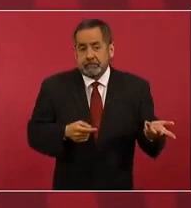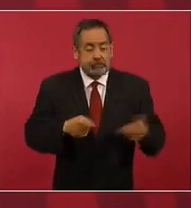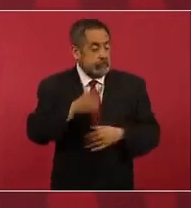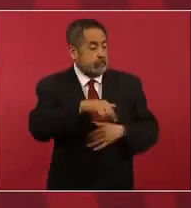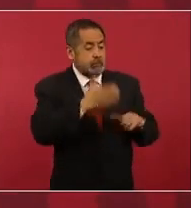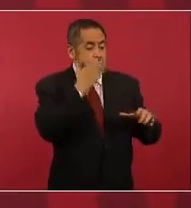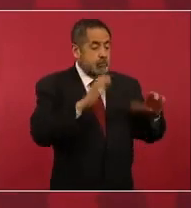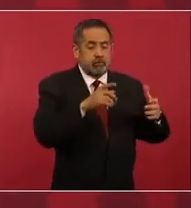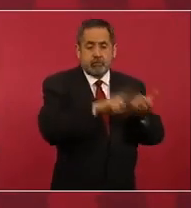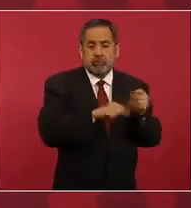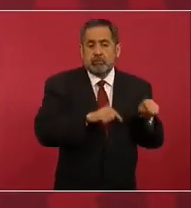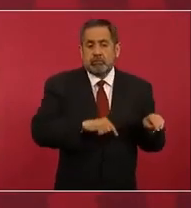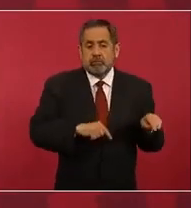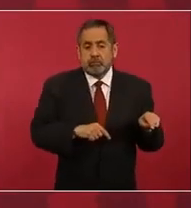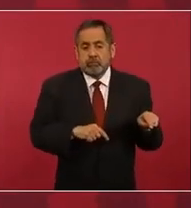conservadores